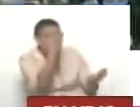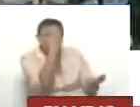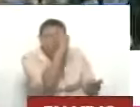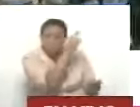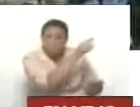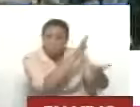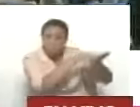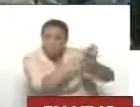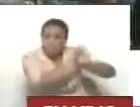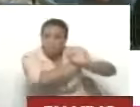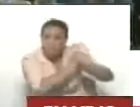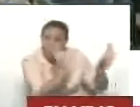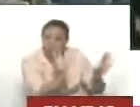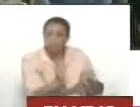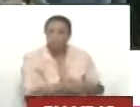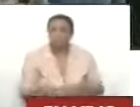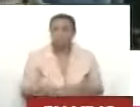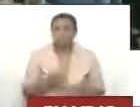sépanlo.